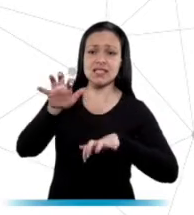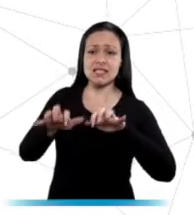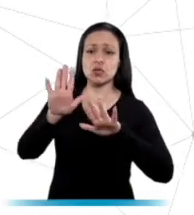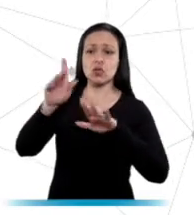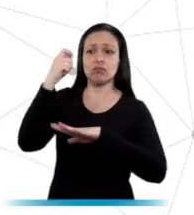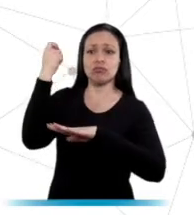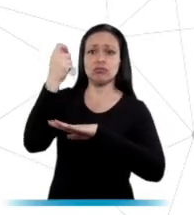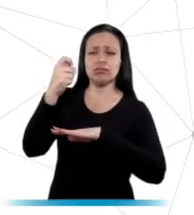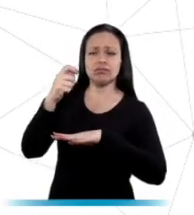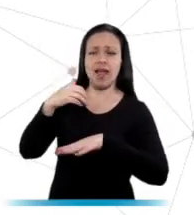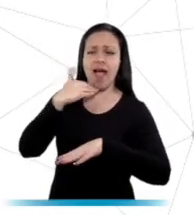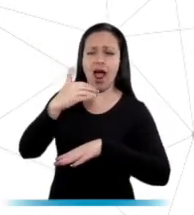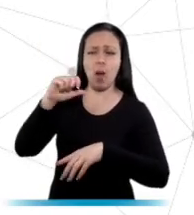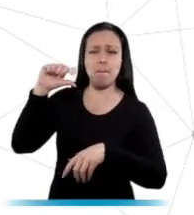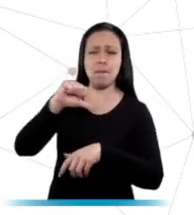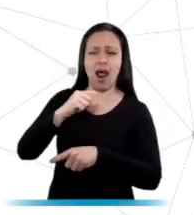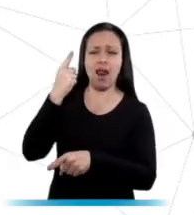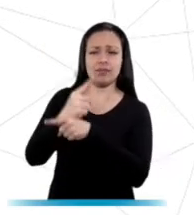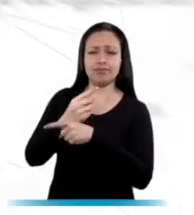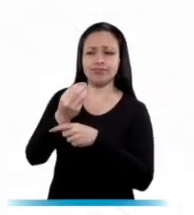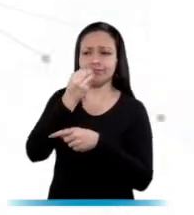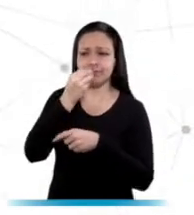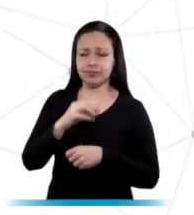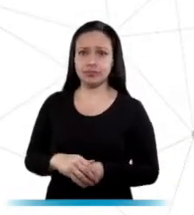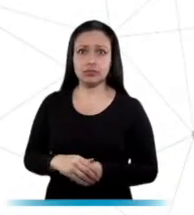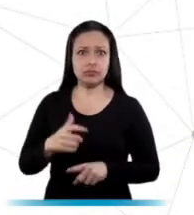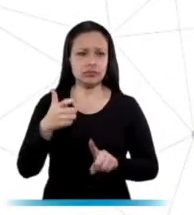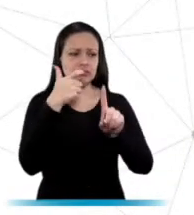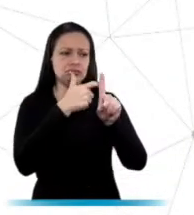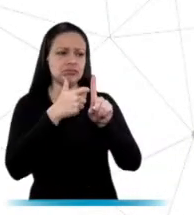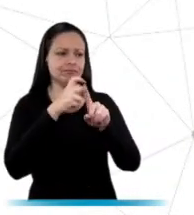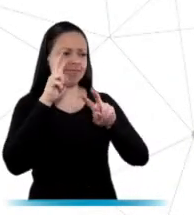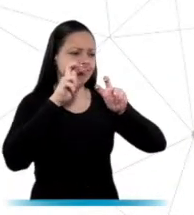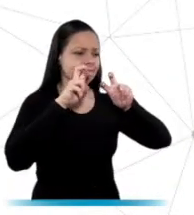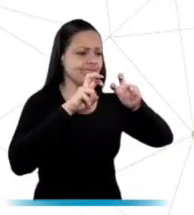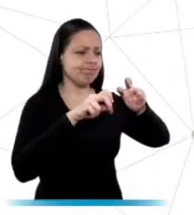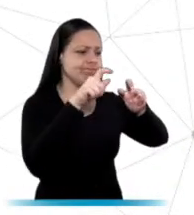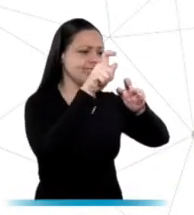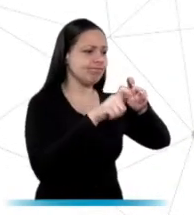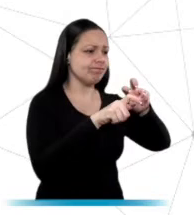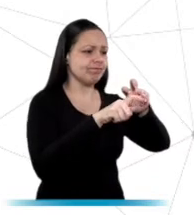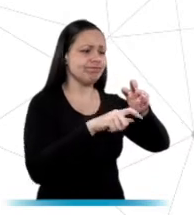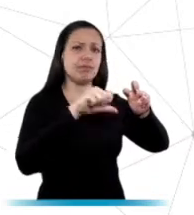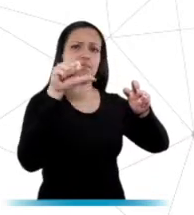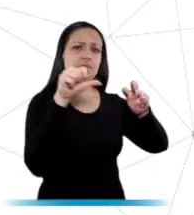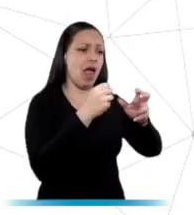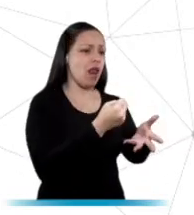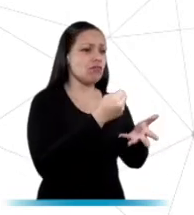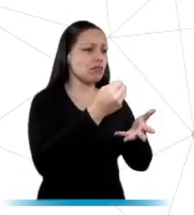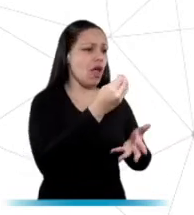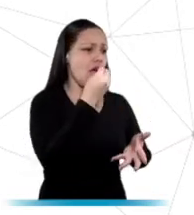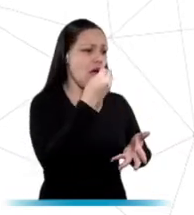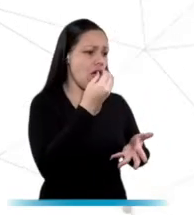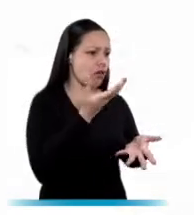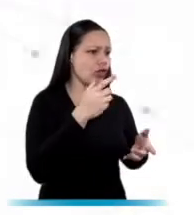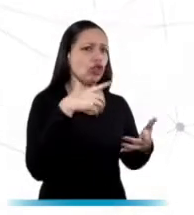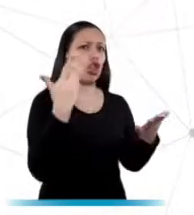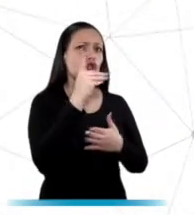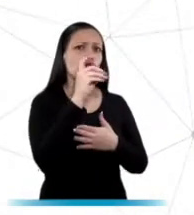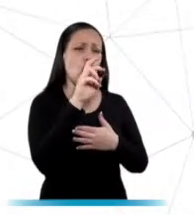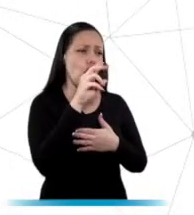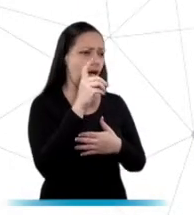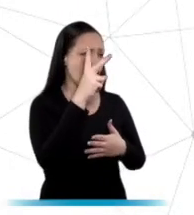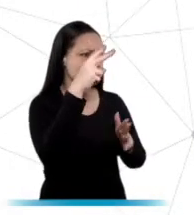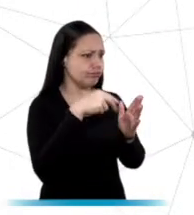Meta por presunto incumplimiento del plan de alimentación escolar. Investigan a gobernador y exgobernador de Sucre por demoras en el plan de alimentación escolar.